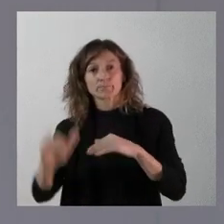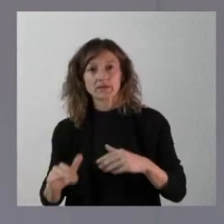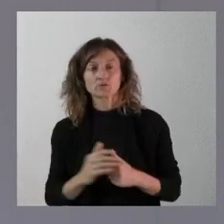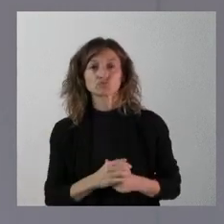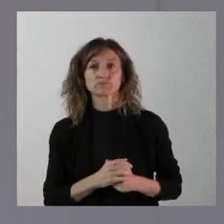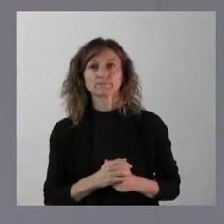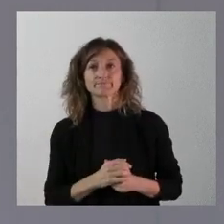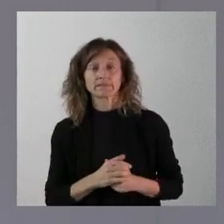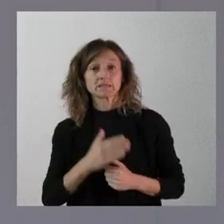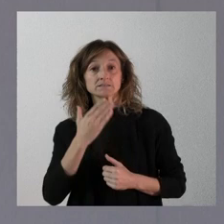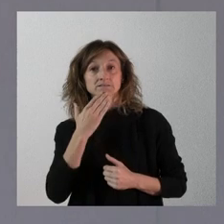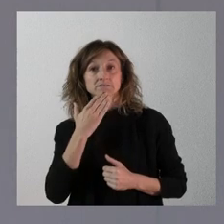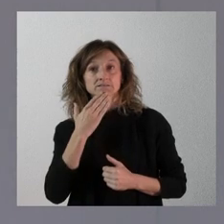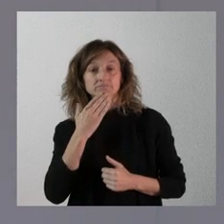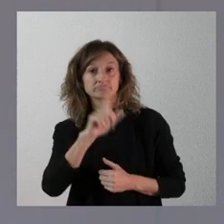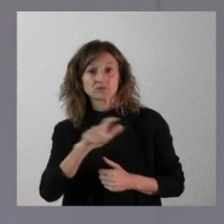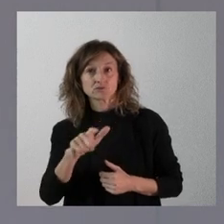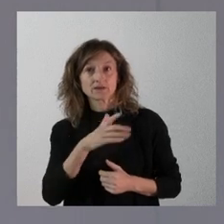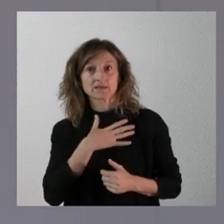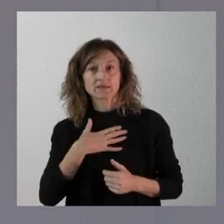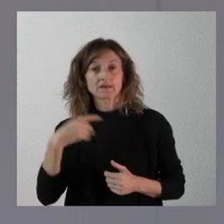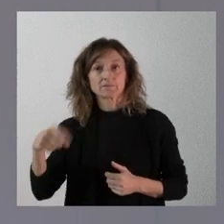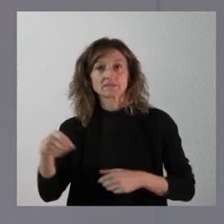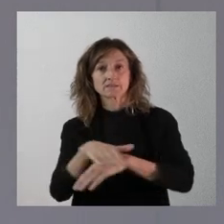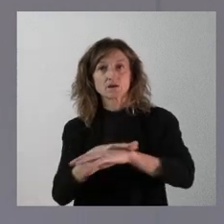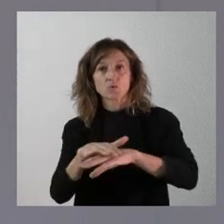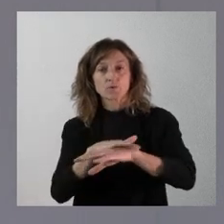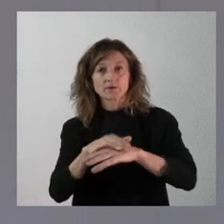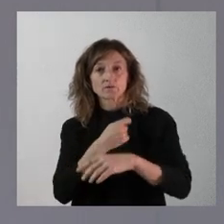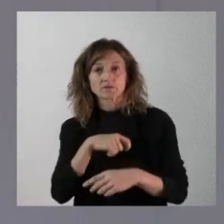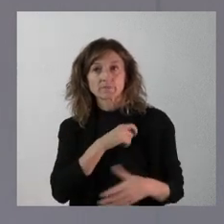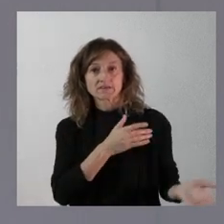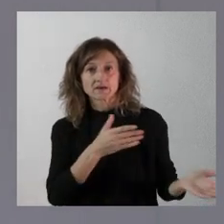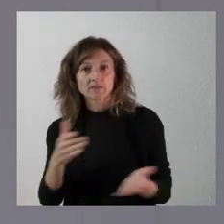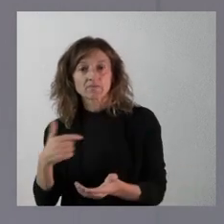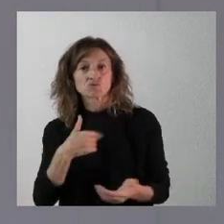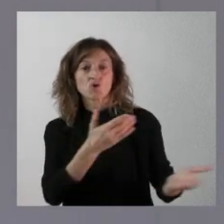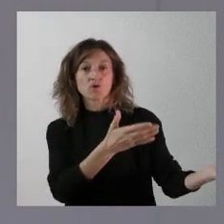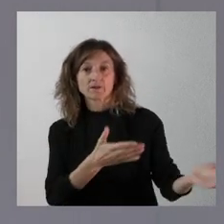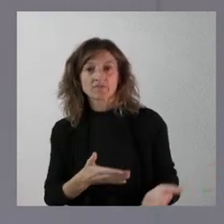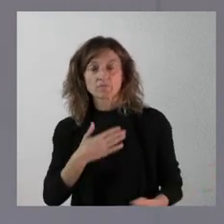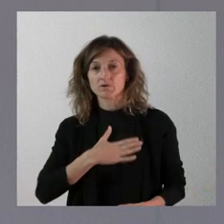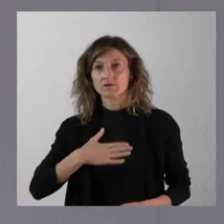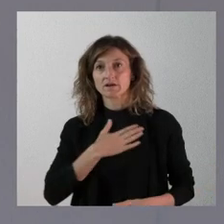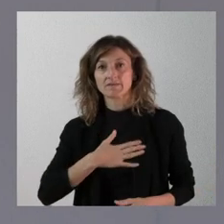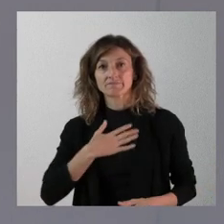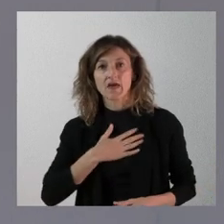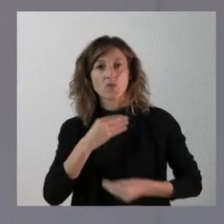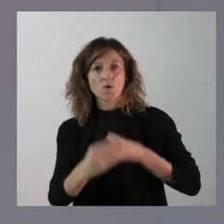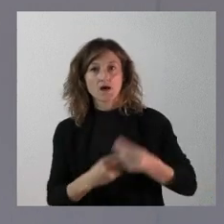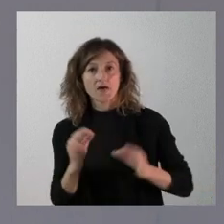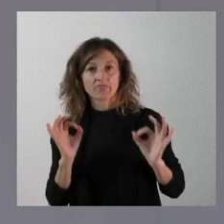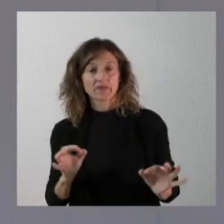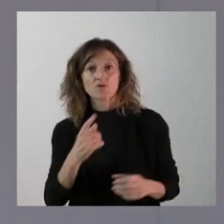si hay alguien que quiere que le reciba el presidente del gobierno de España o que la reciba yo estamos encantados de poder hacerlo y